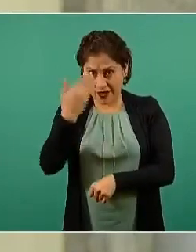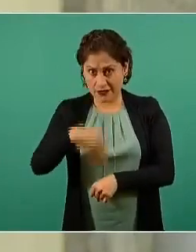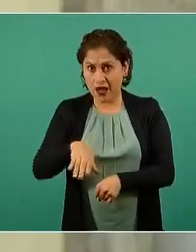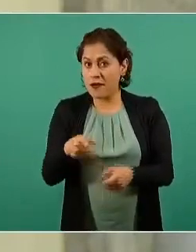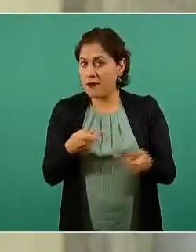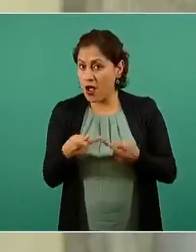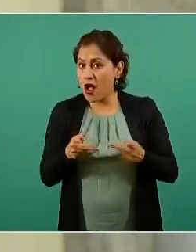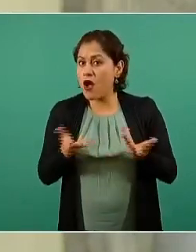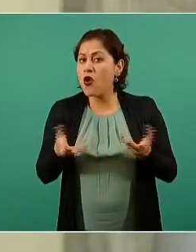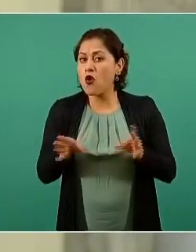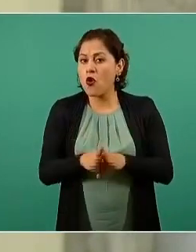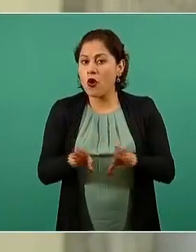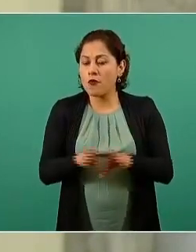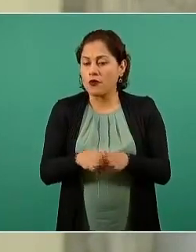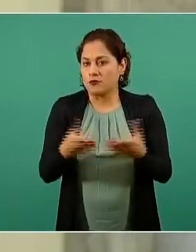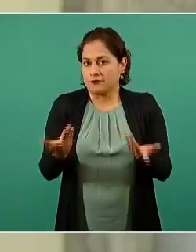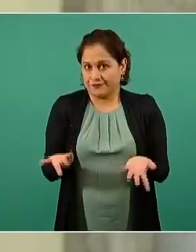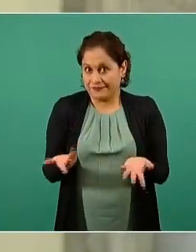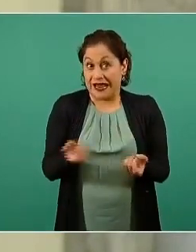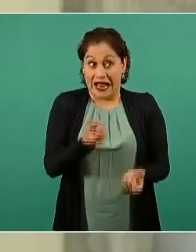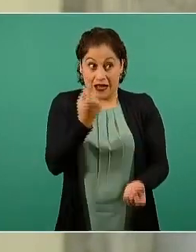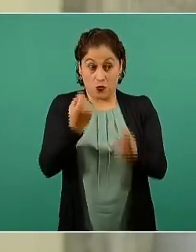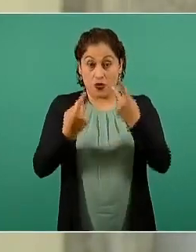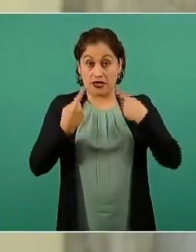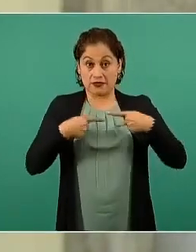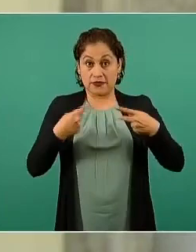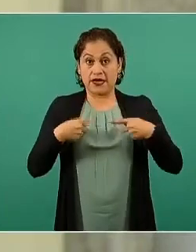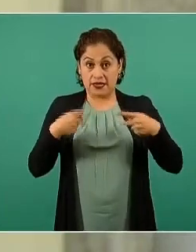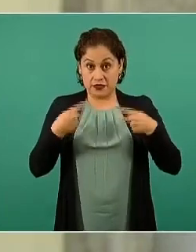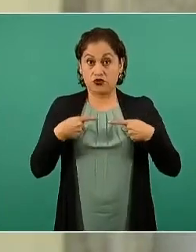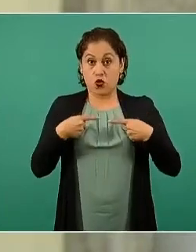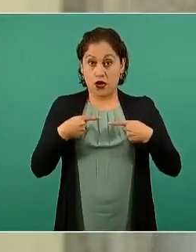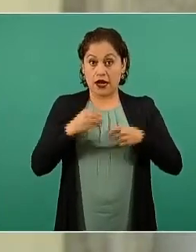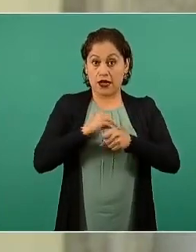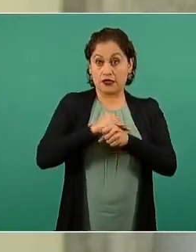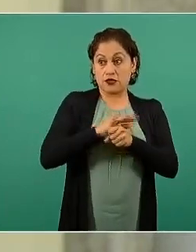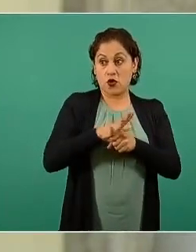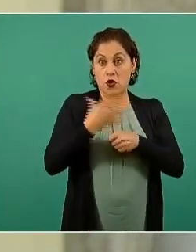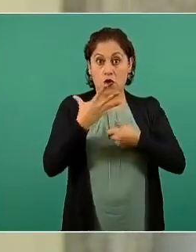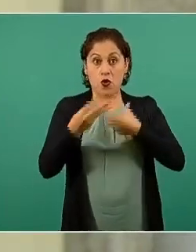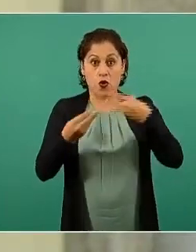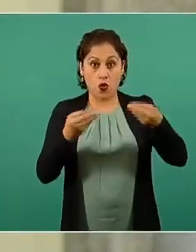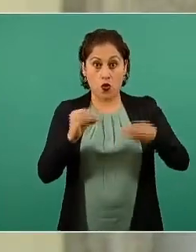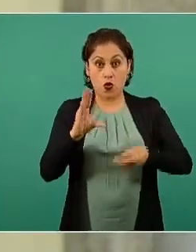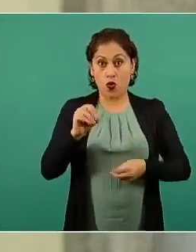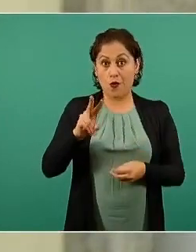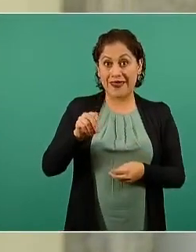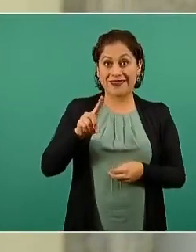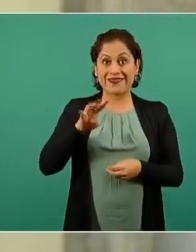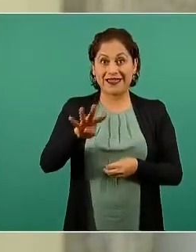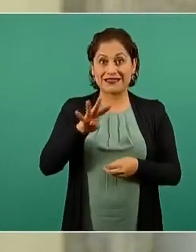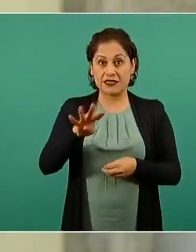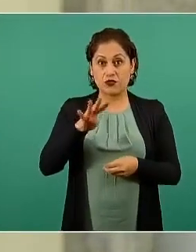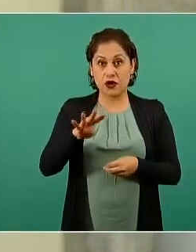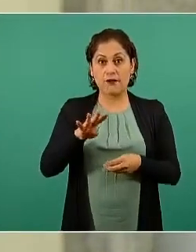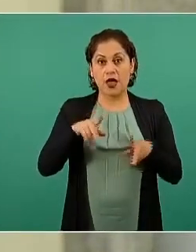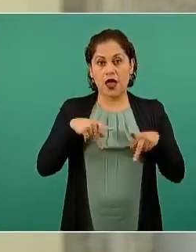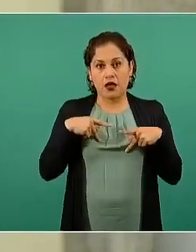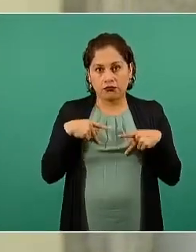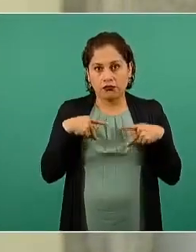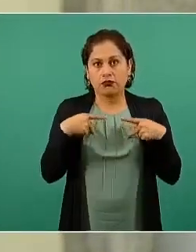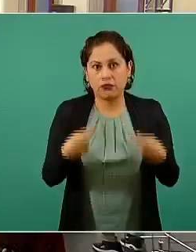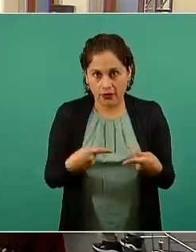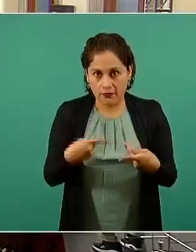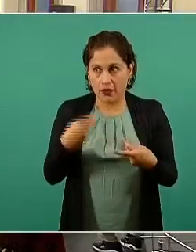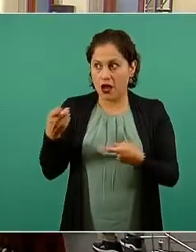el COVID-19, pues según reportes médicos, son las próximas víctimas, si así lo podemos